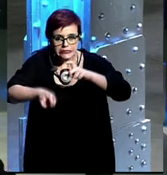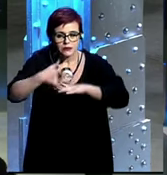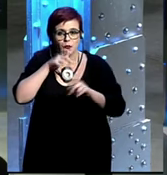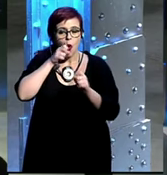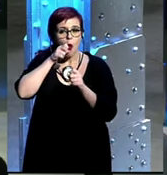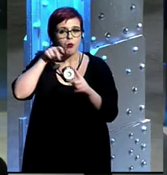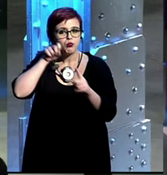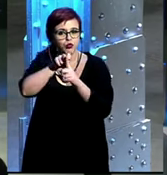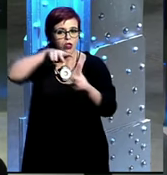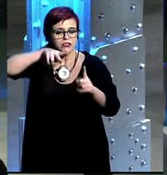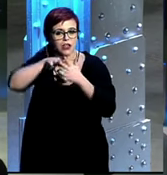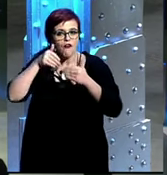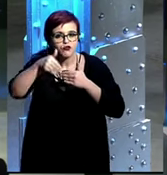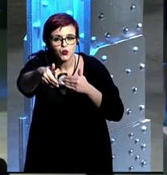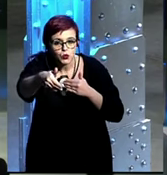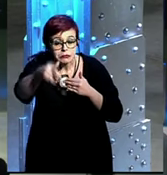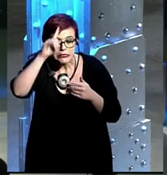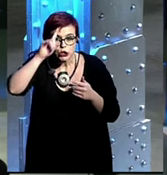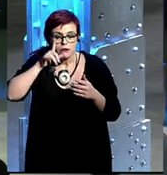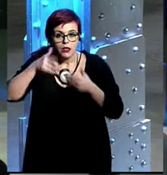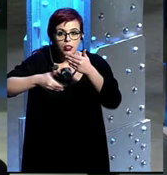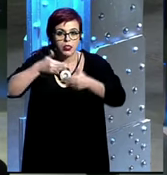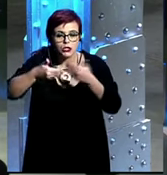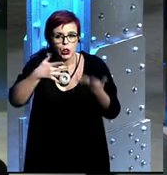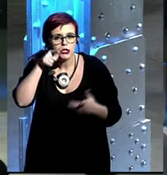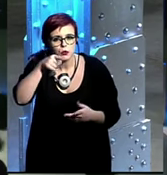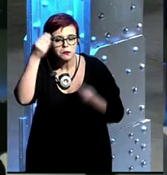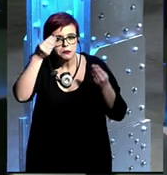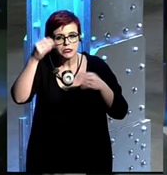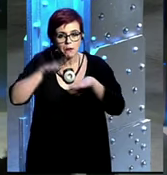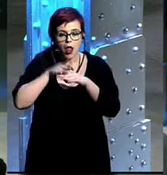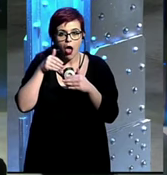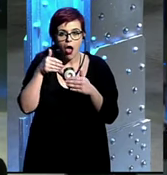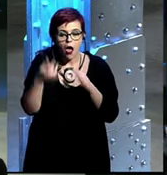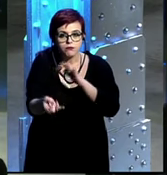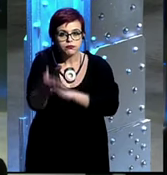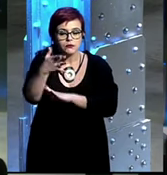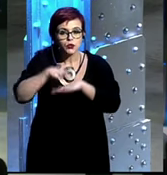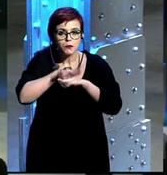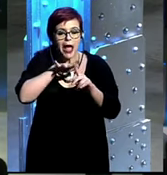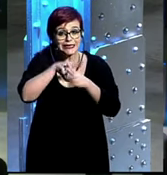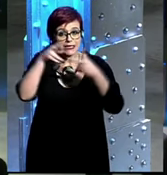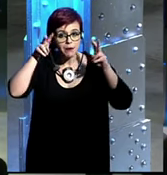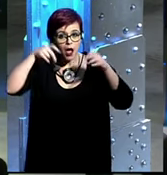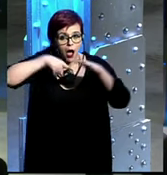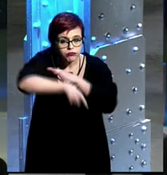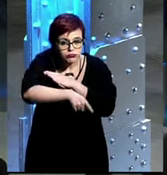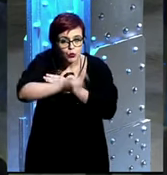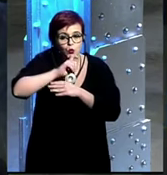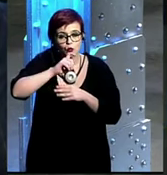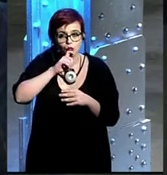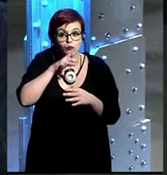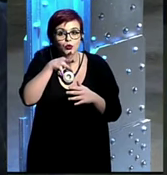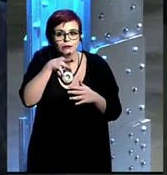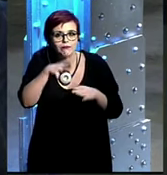de futuro. ¿Cómo se te ocurre y por qué en un momento dado entras en esta materia?